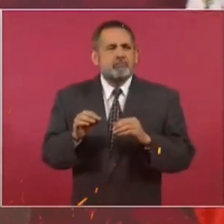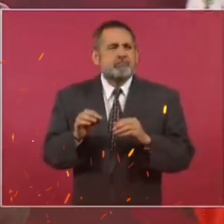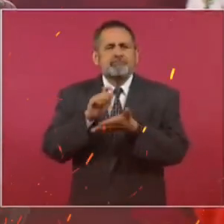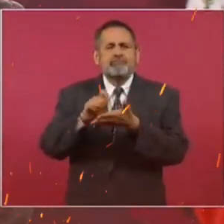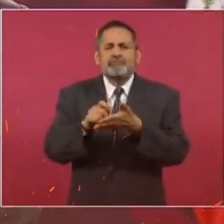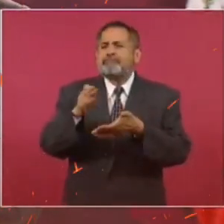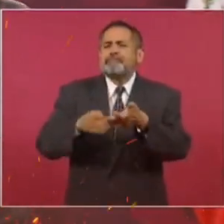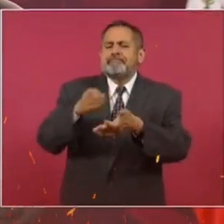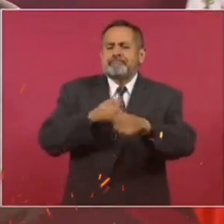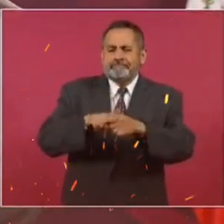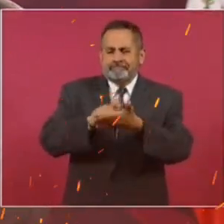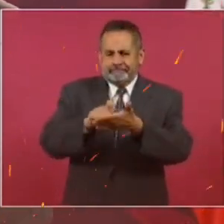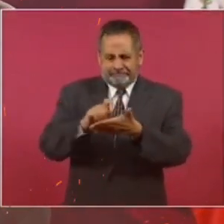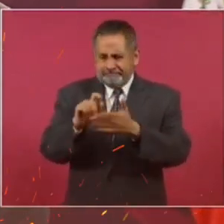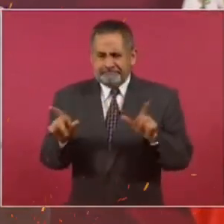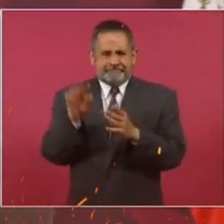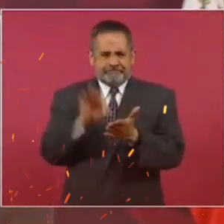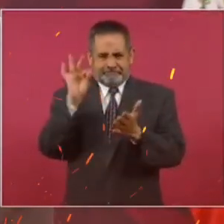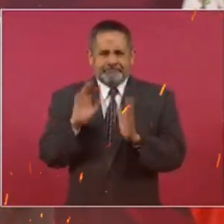finales.